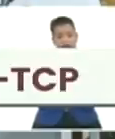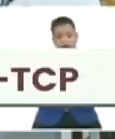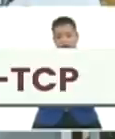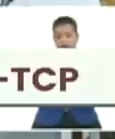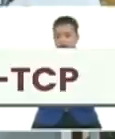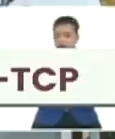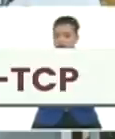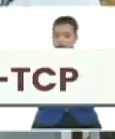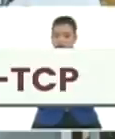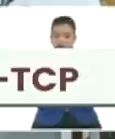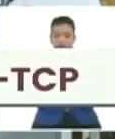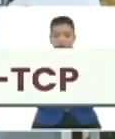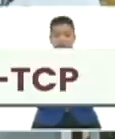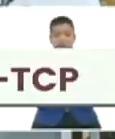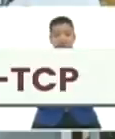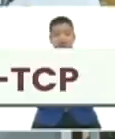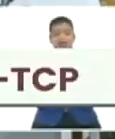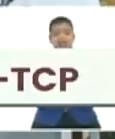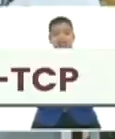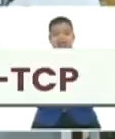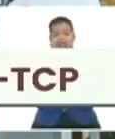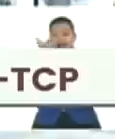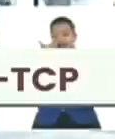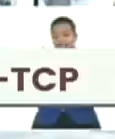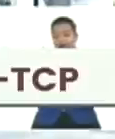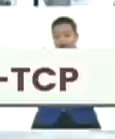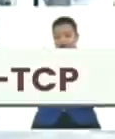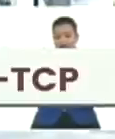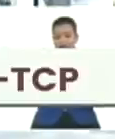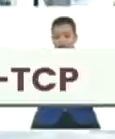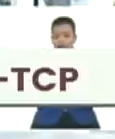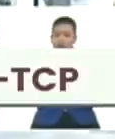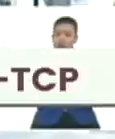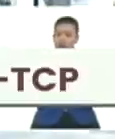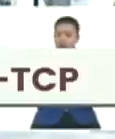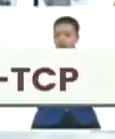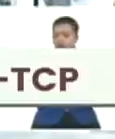Y desde la CELAC, bueno, estamos dialogando